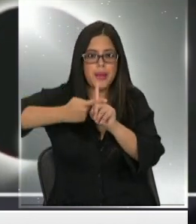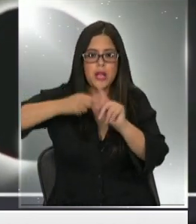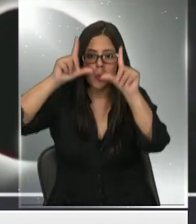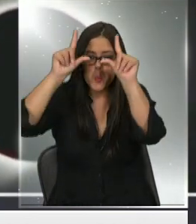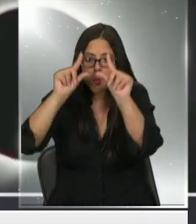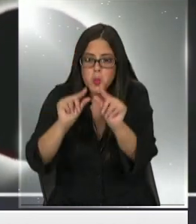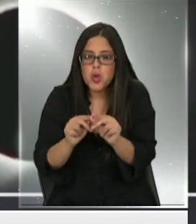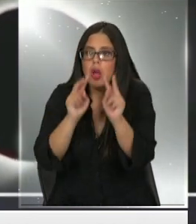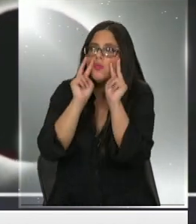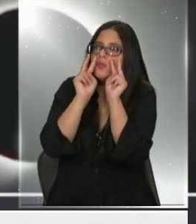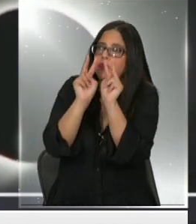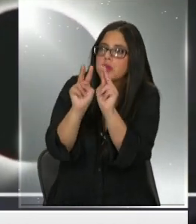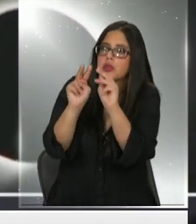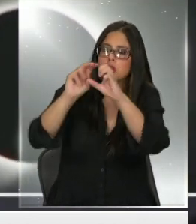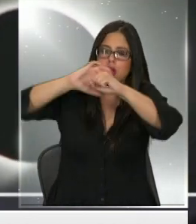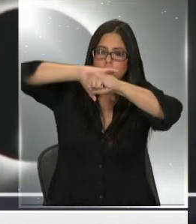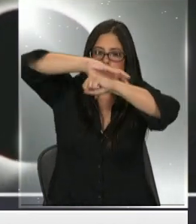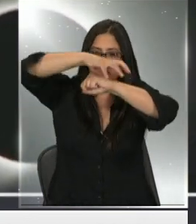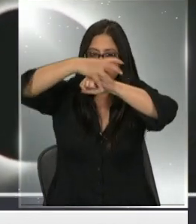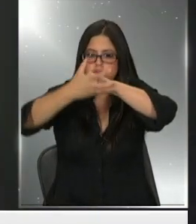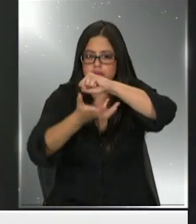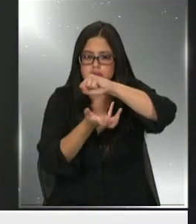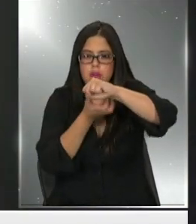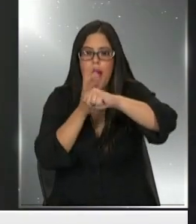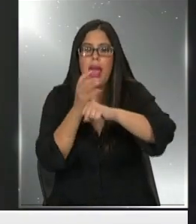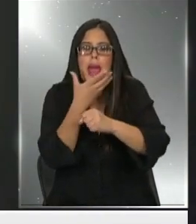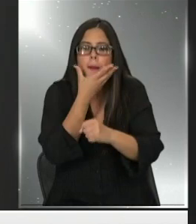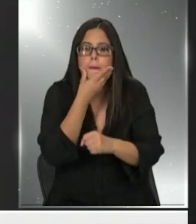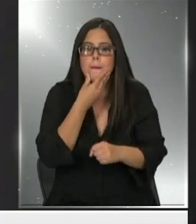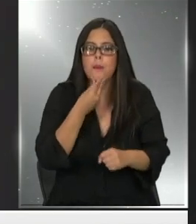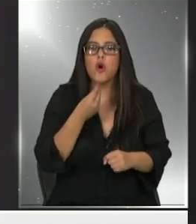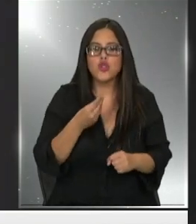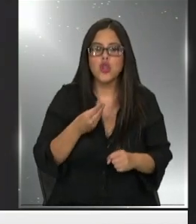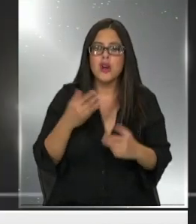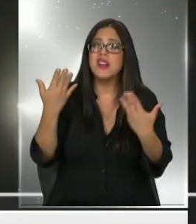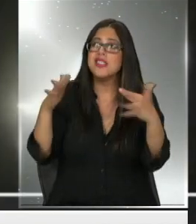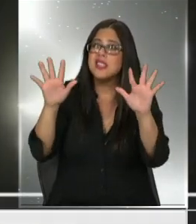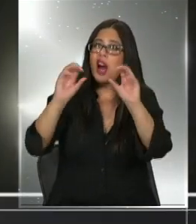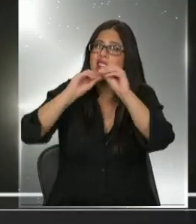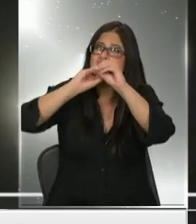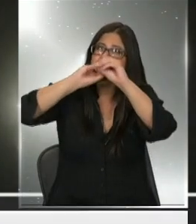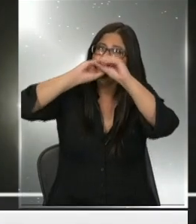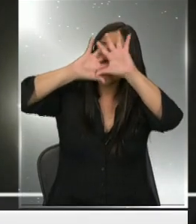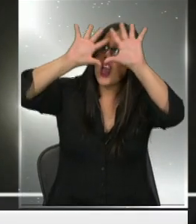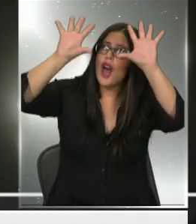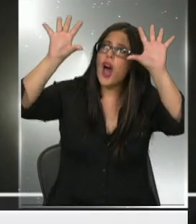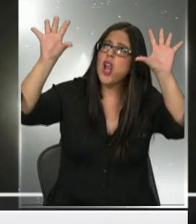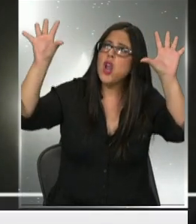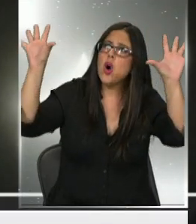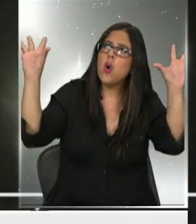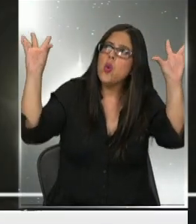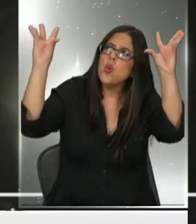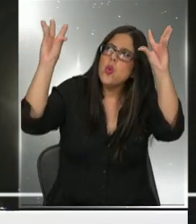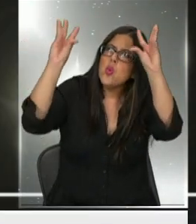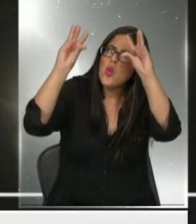ve el maravilloso anillo de fuego. Escuchemos. Y el cielo se empieza a oscurecer.